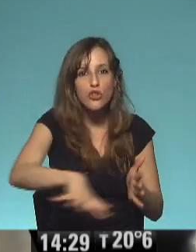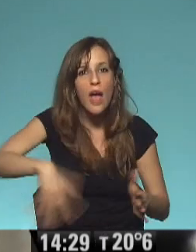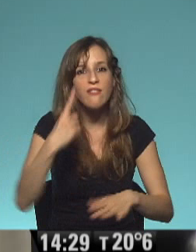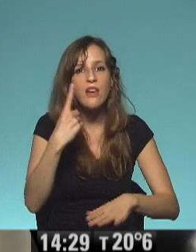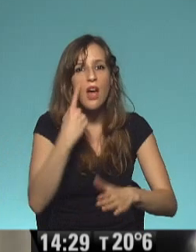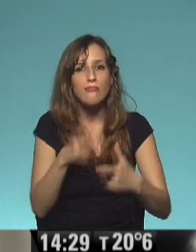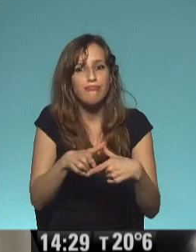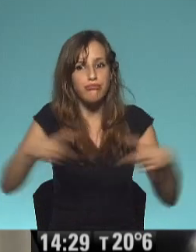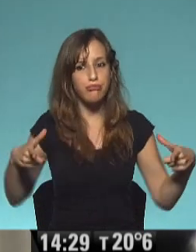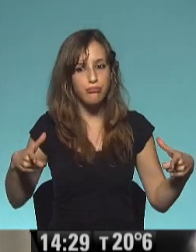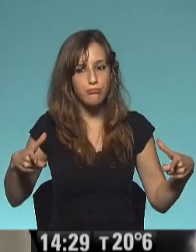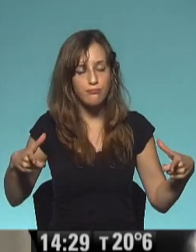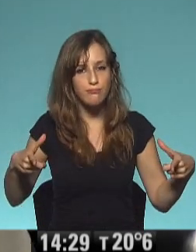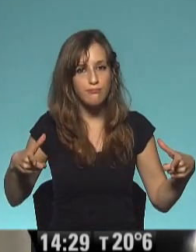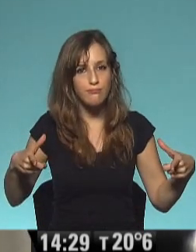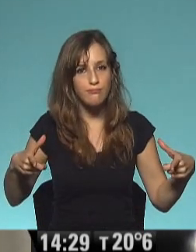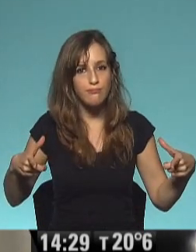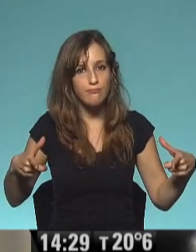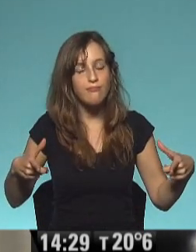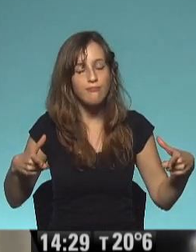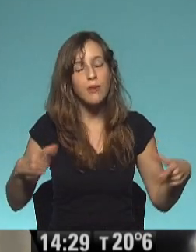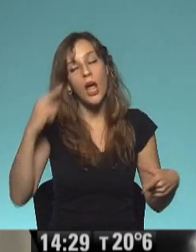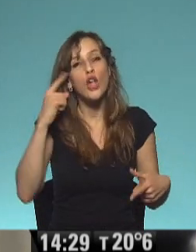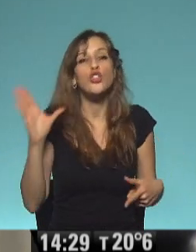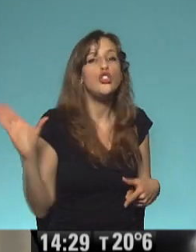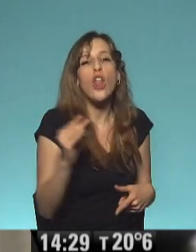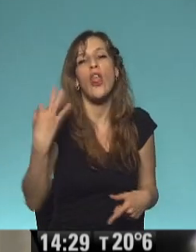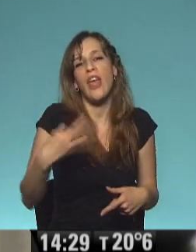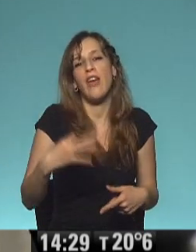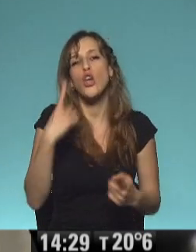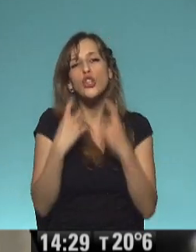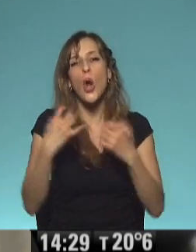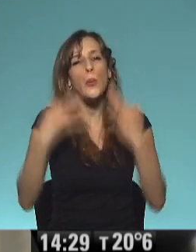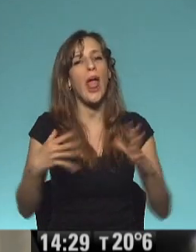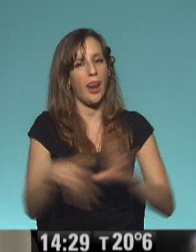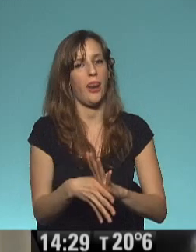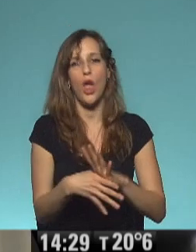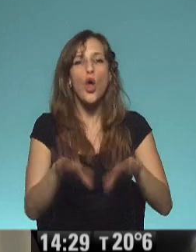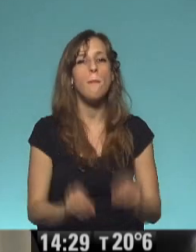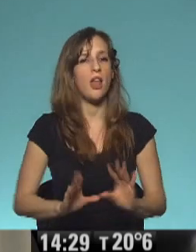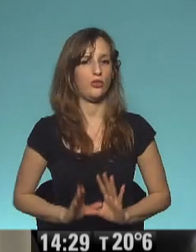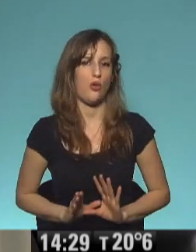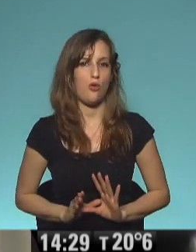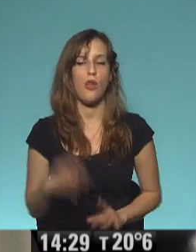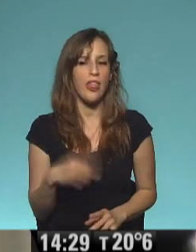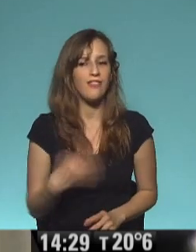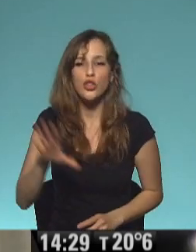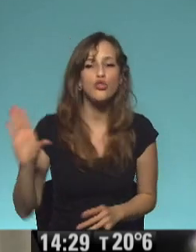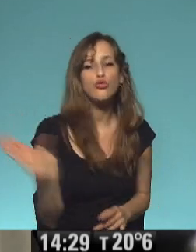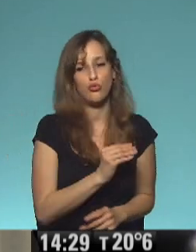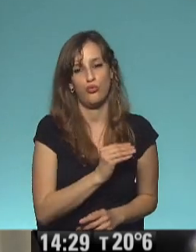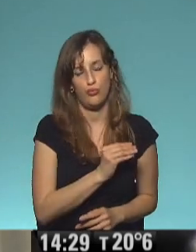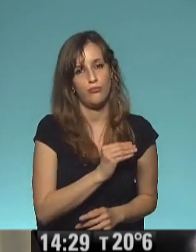me parece que nosotros tenemos que revisar todo, también la coparticipación. Tenemos que revisar todo y tenemos